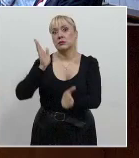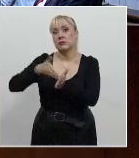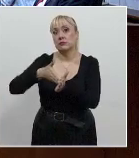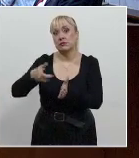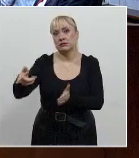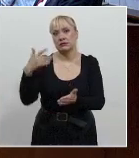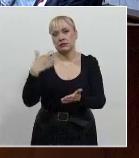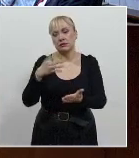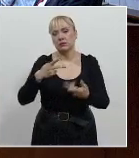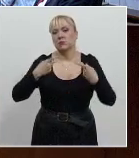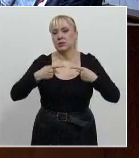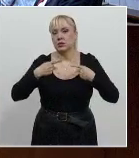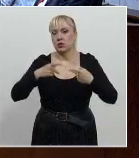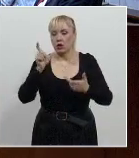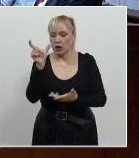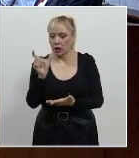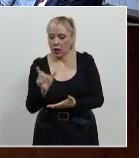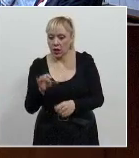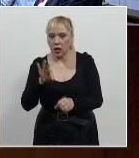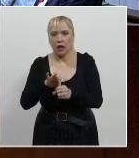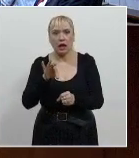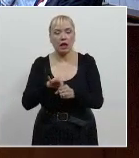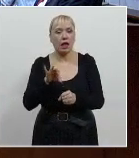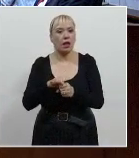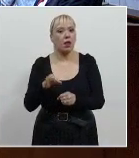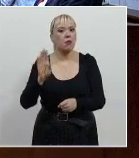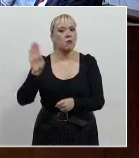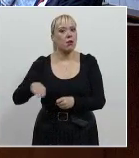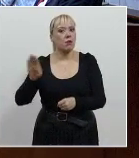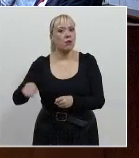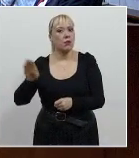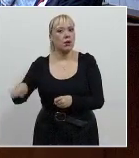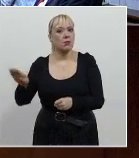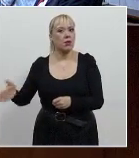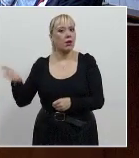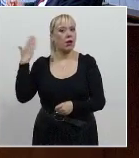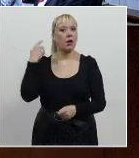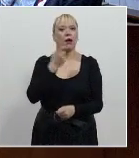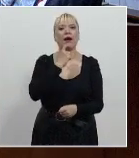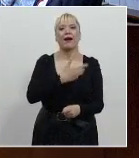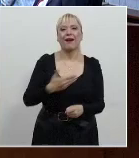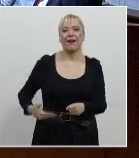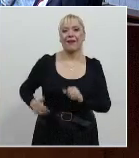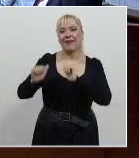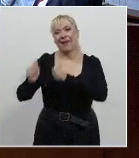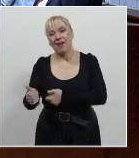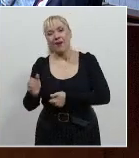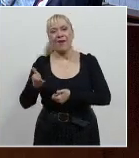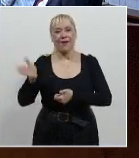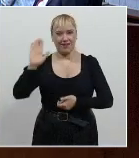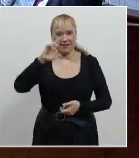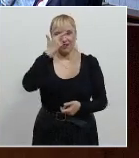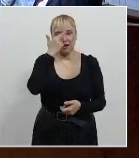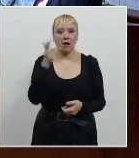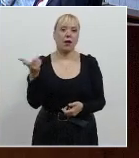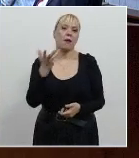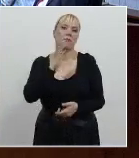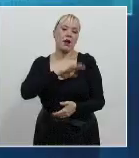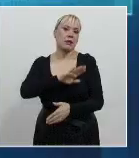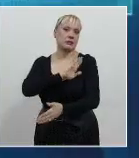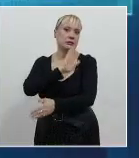de personas fallecidas durante el proceso de revocación de mandato. Para el canal del Poder Judicial de la Federación, Mario López